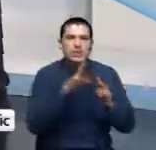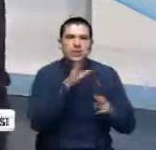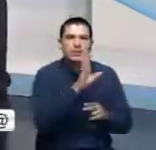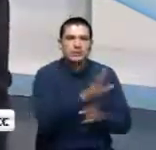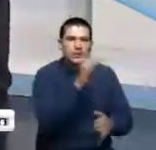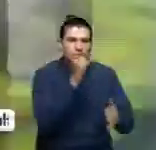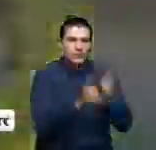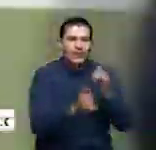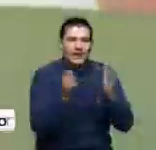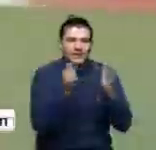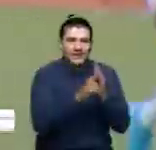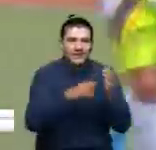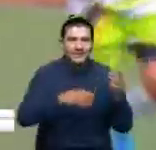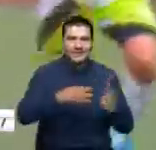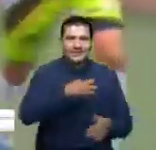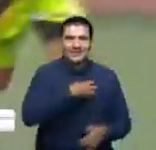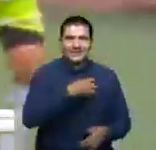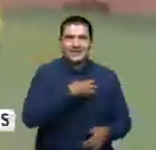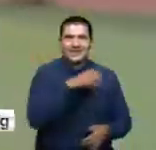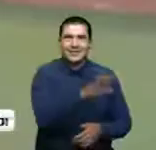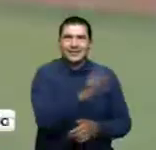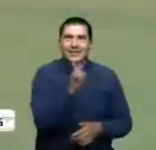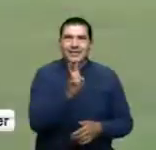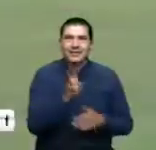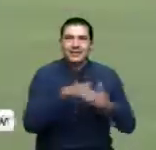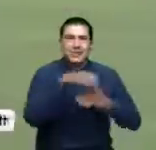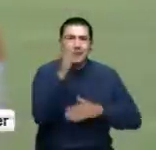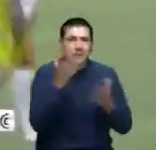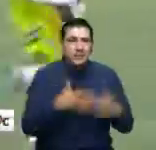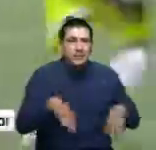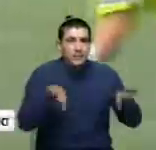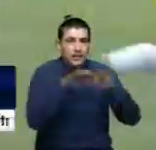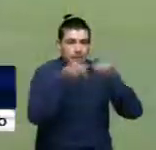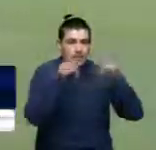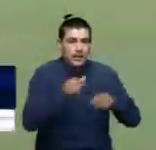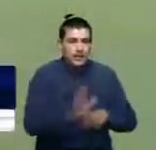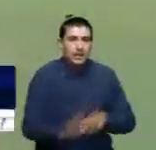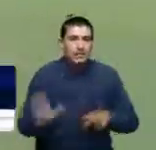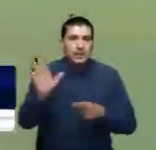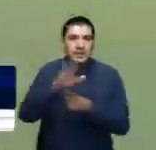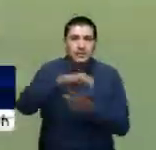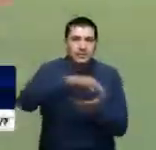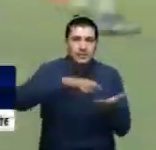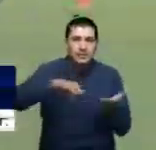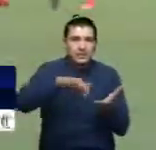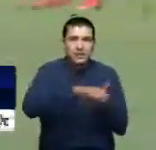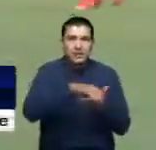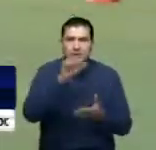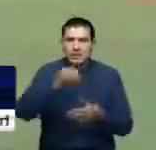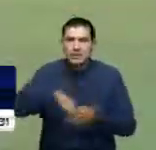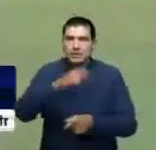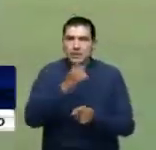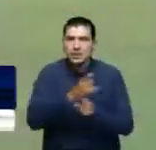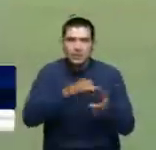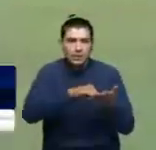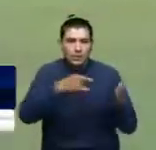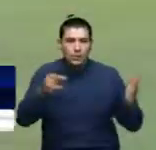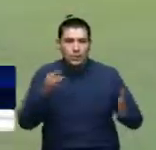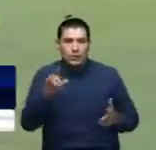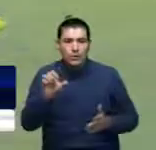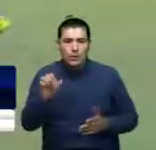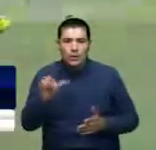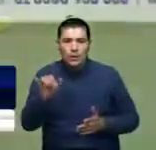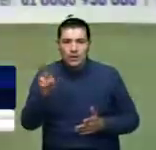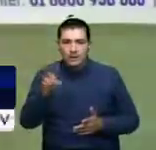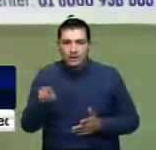número 37 del torneo de fútbol aficionado más importante en el departamento de Santander. Y es que UTS Los Olivos, Droguería Alemana